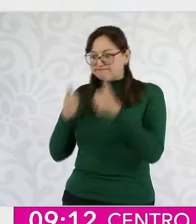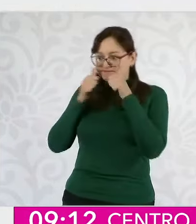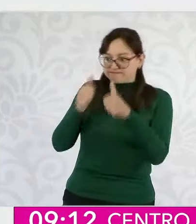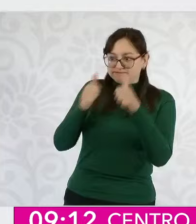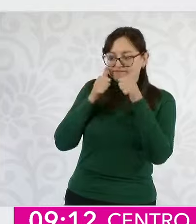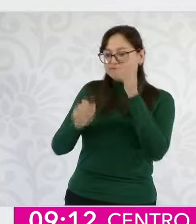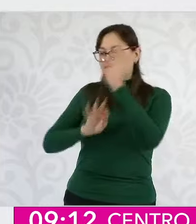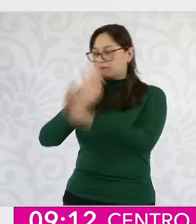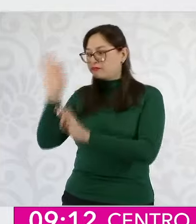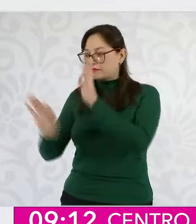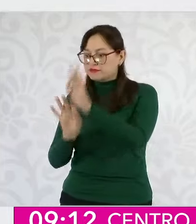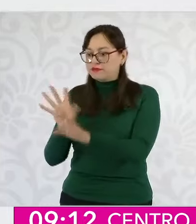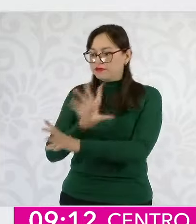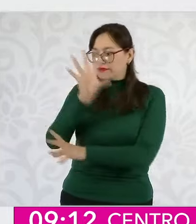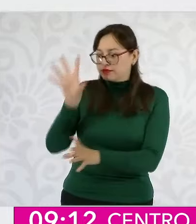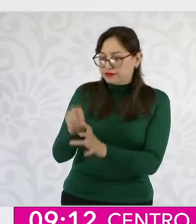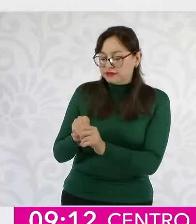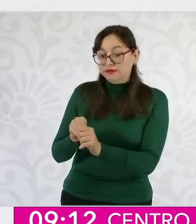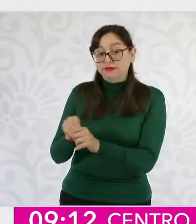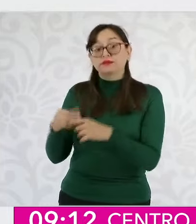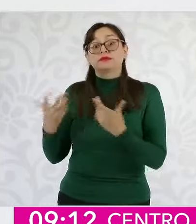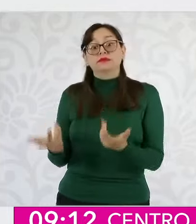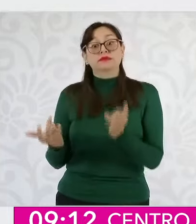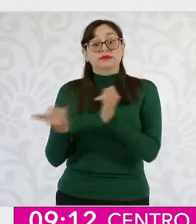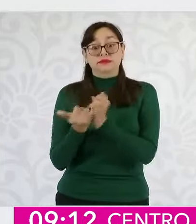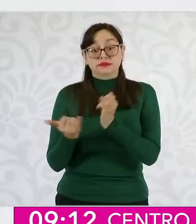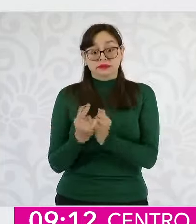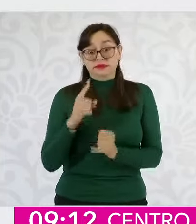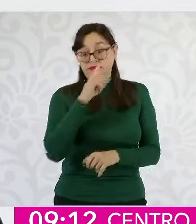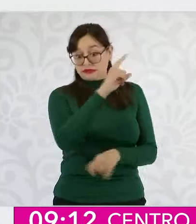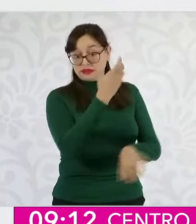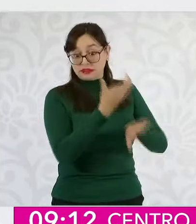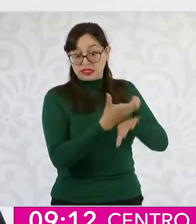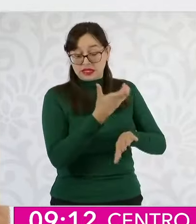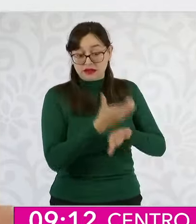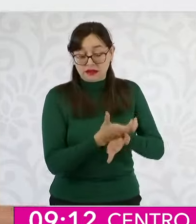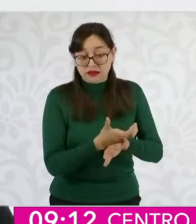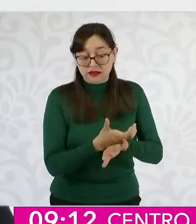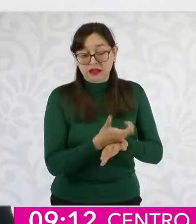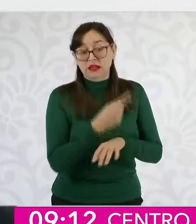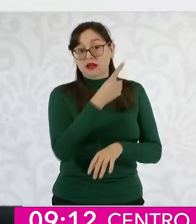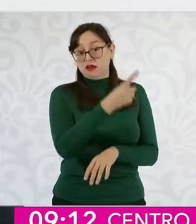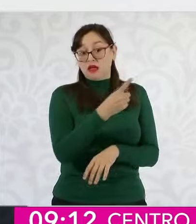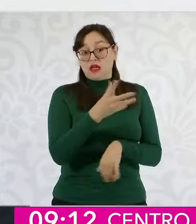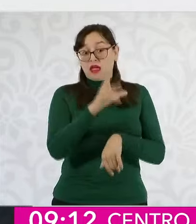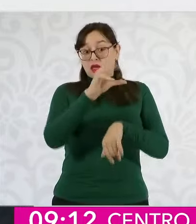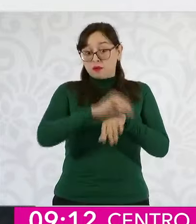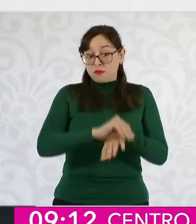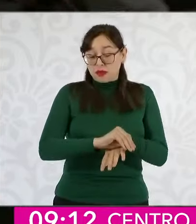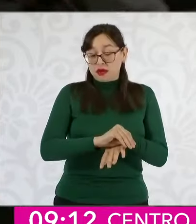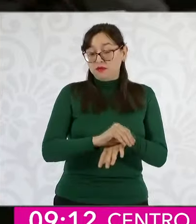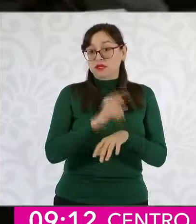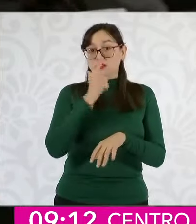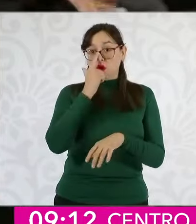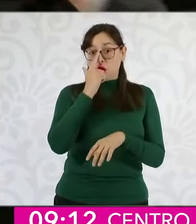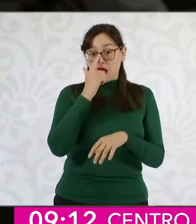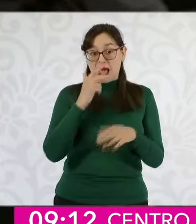que los permisos del llamado CBP One estén en el sur y no lleguen al